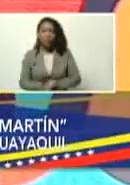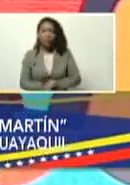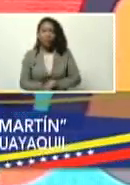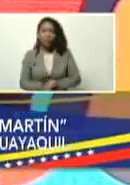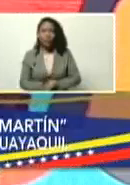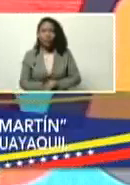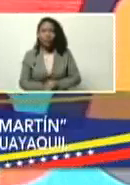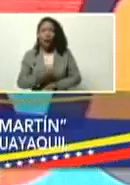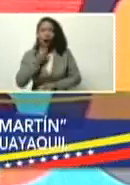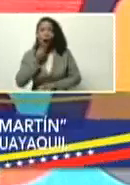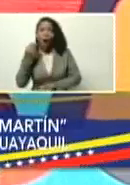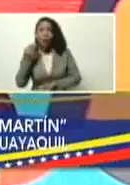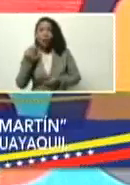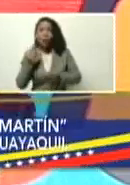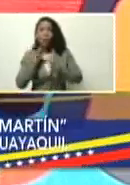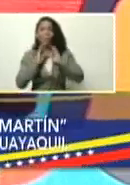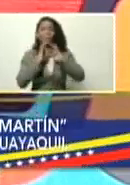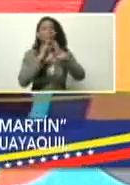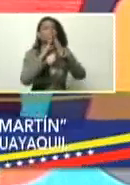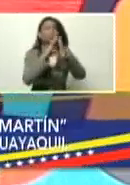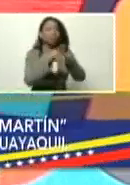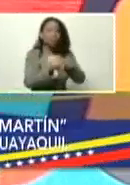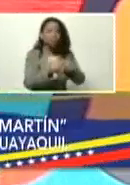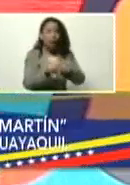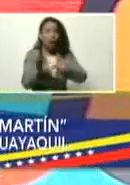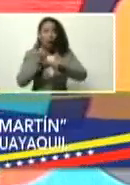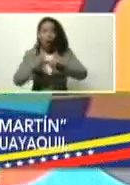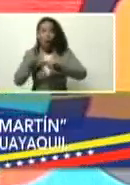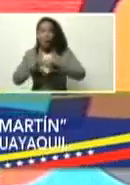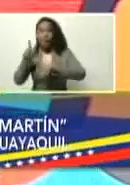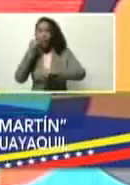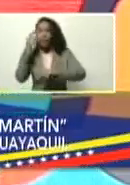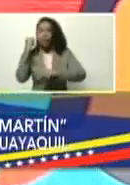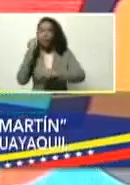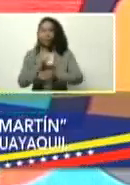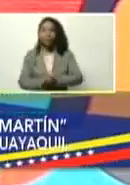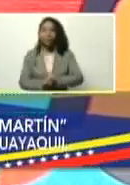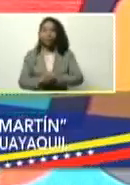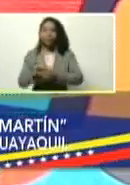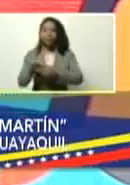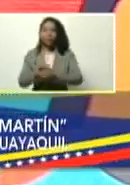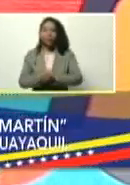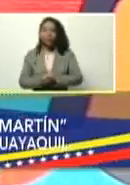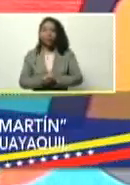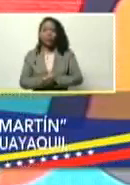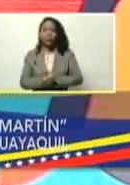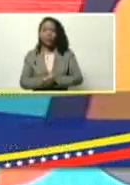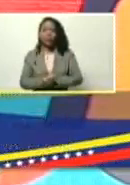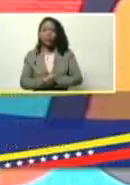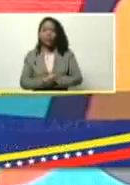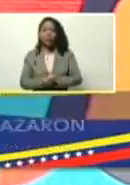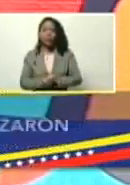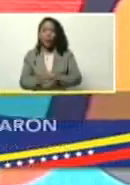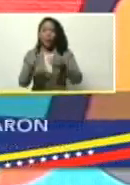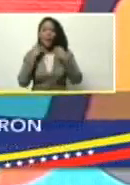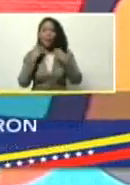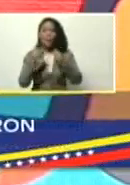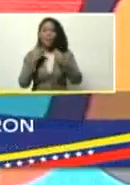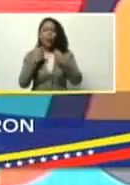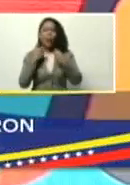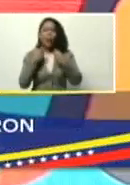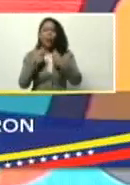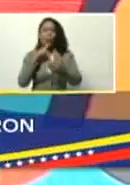a la juventud, a los niños, a las niñas, para que se